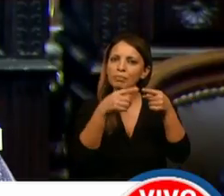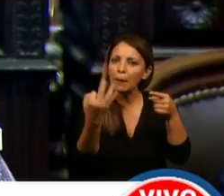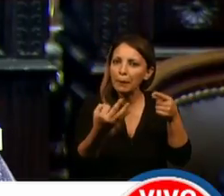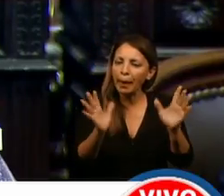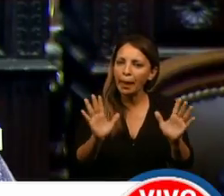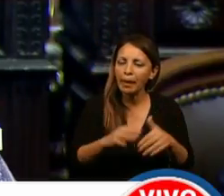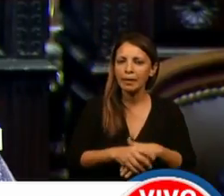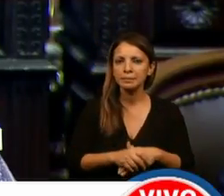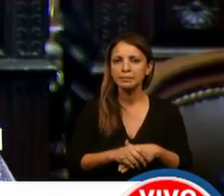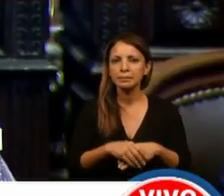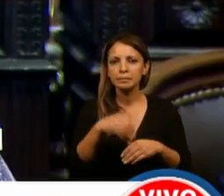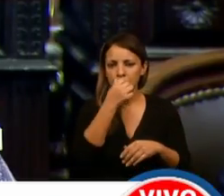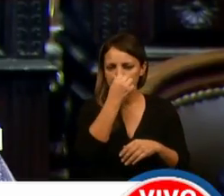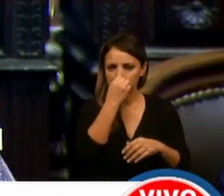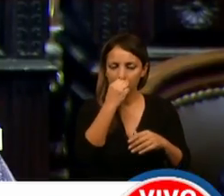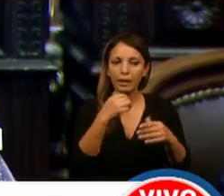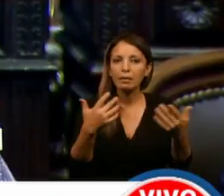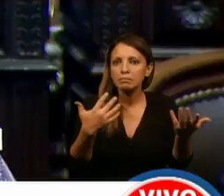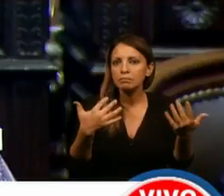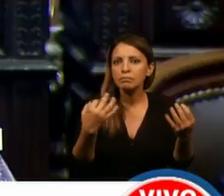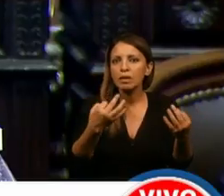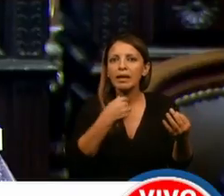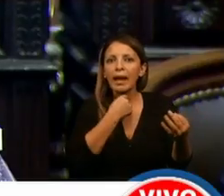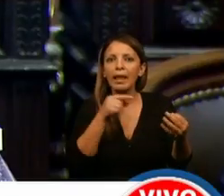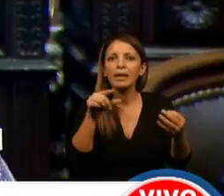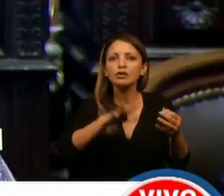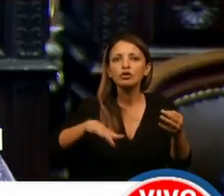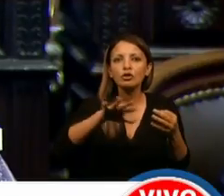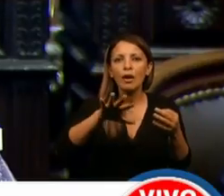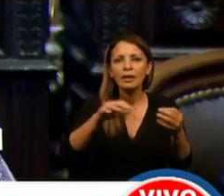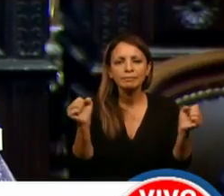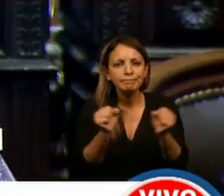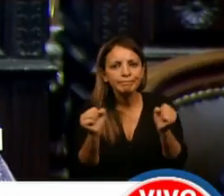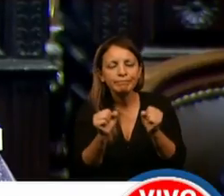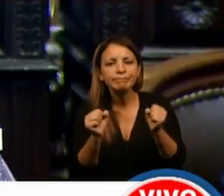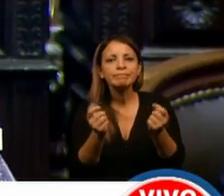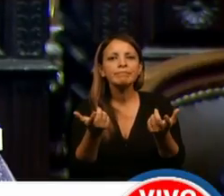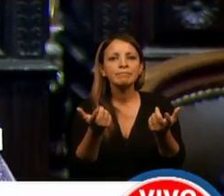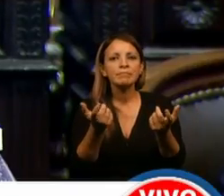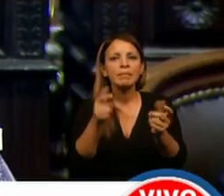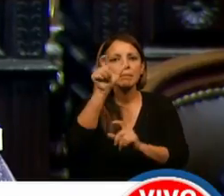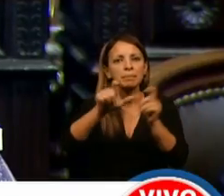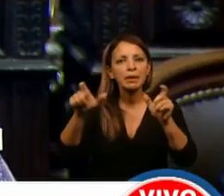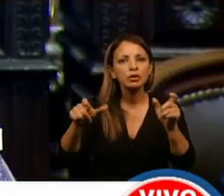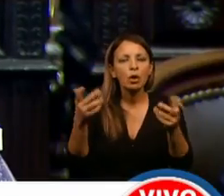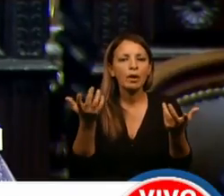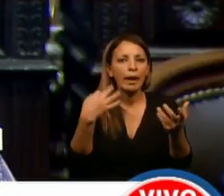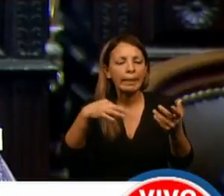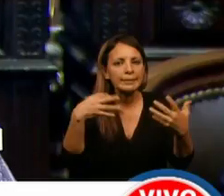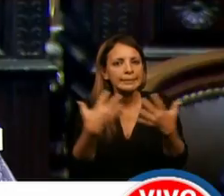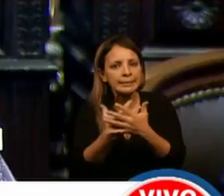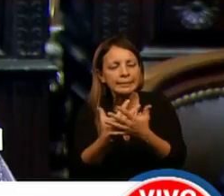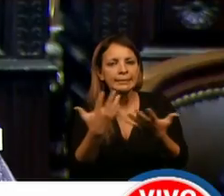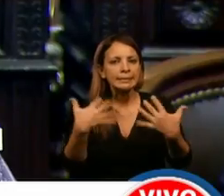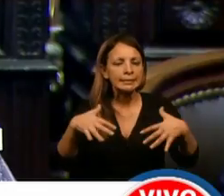bien procurar que esté en las zonas frías quienes tienen que enfrentar los rigores